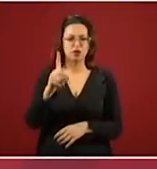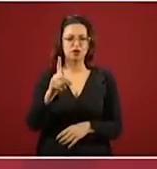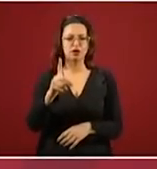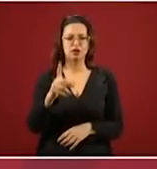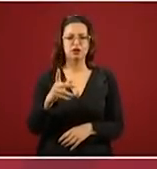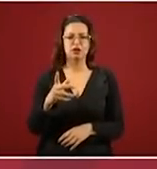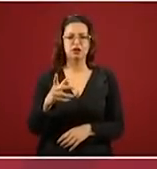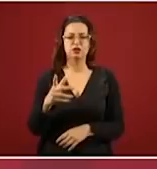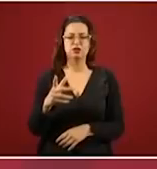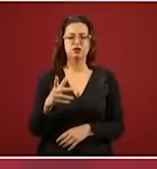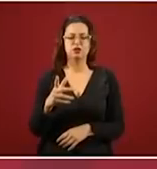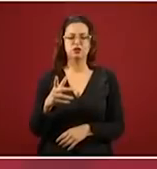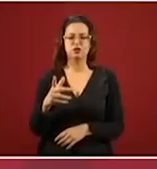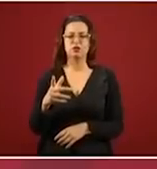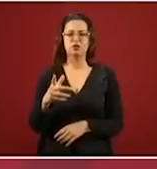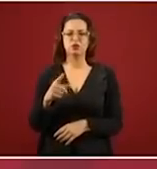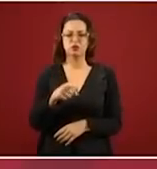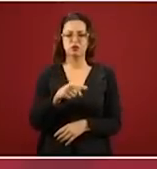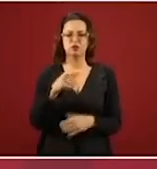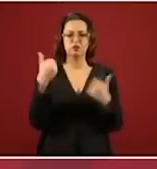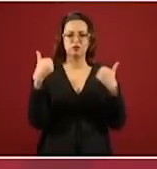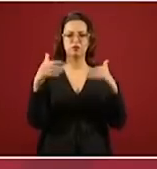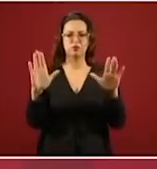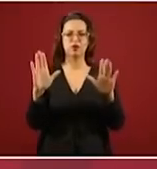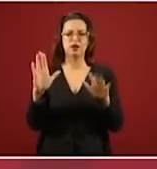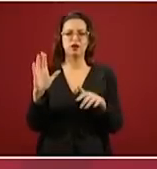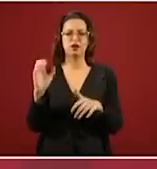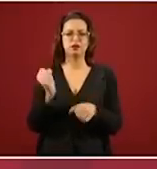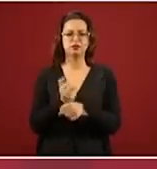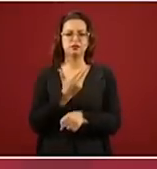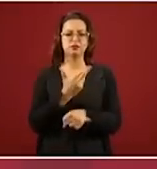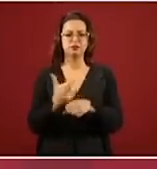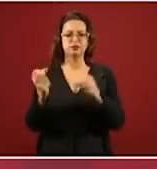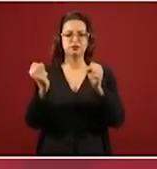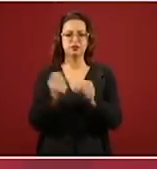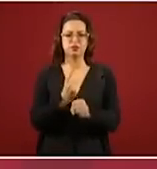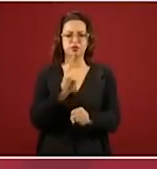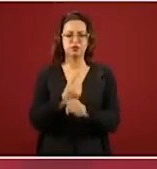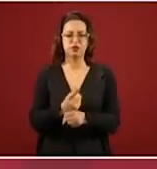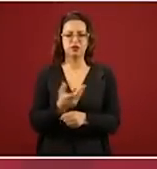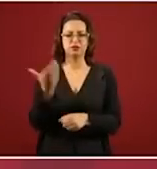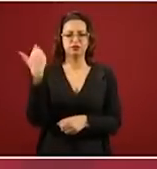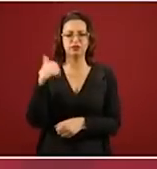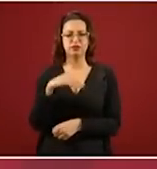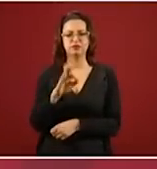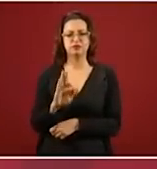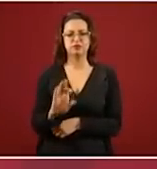de que estaba de seguridad con calderón